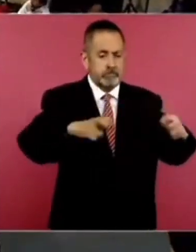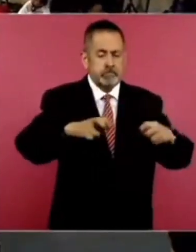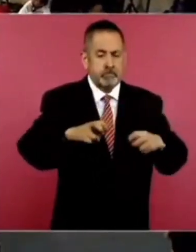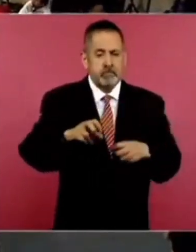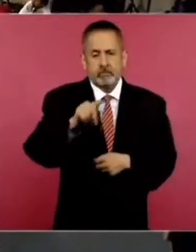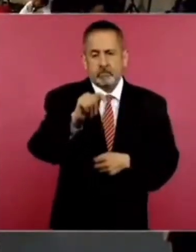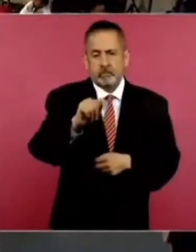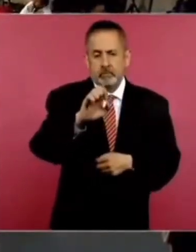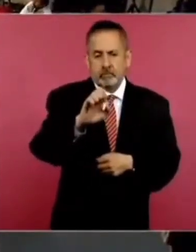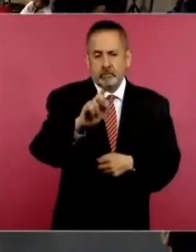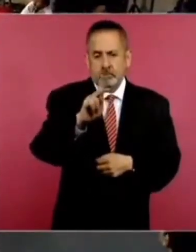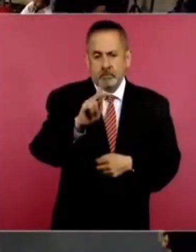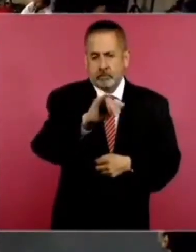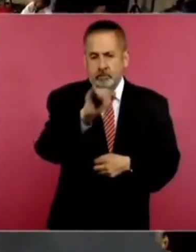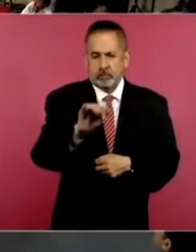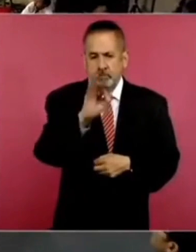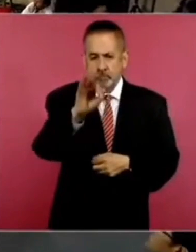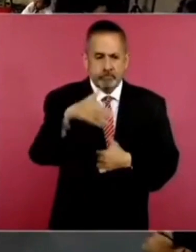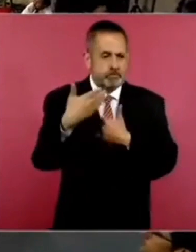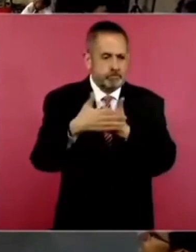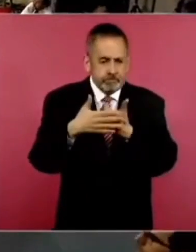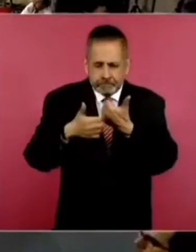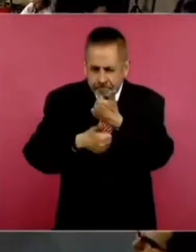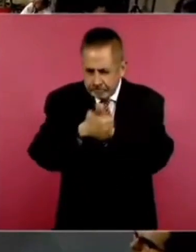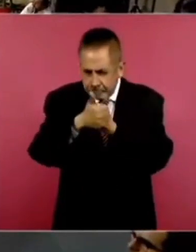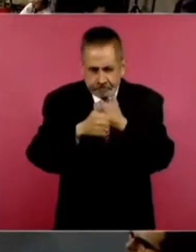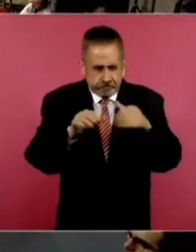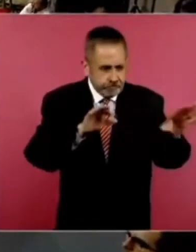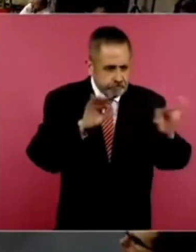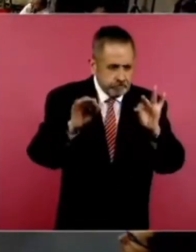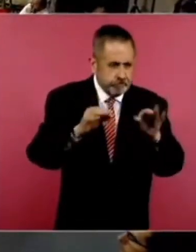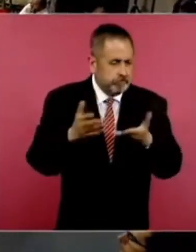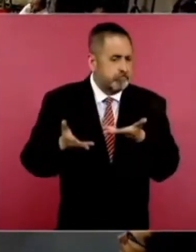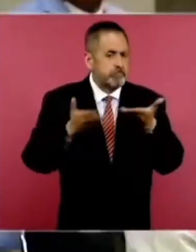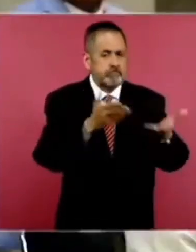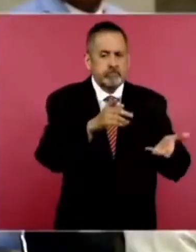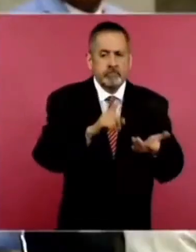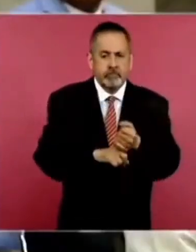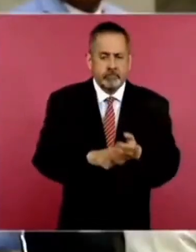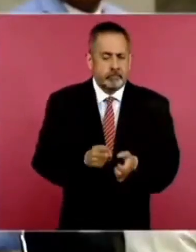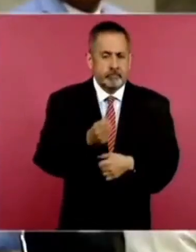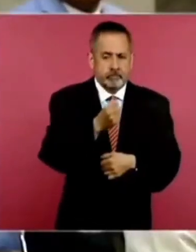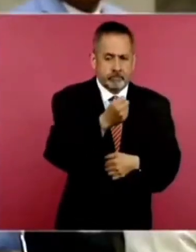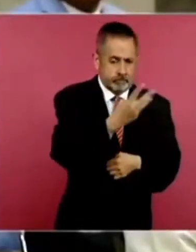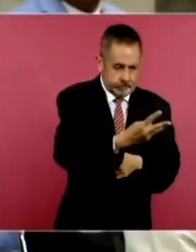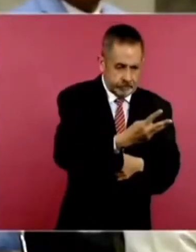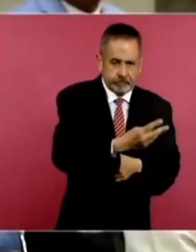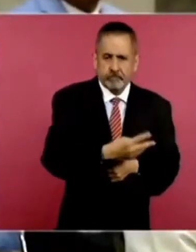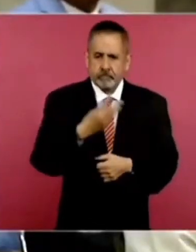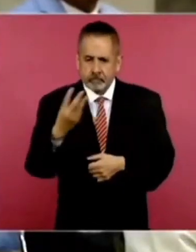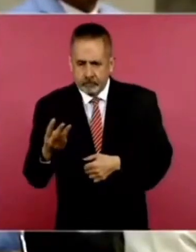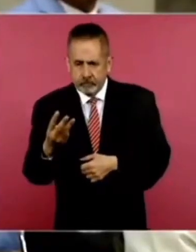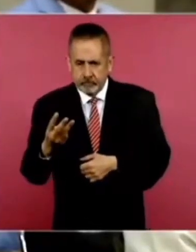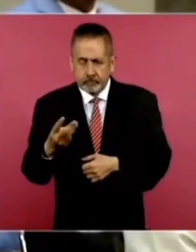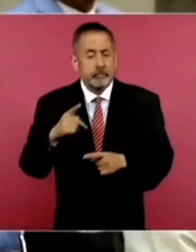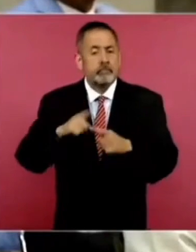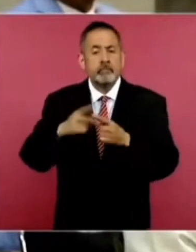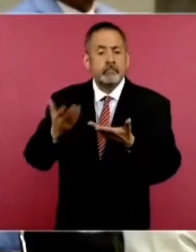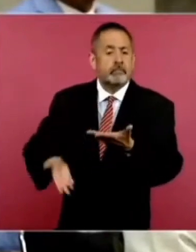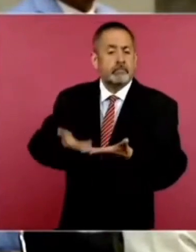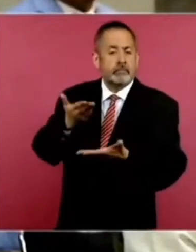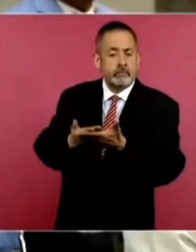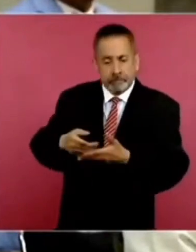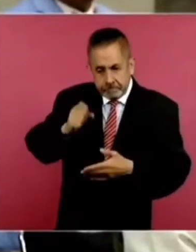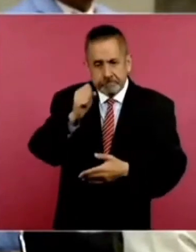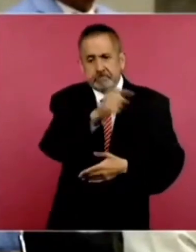Tribunal Electoral del Poder Judicial de la Federación. Estos son a propuesta, las dos ternas, son a propuesta de los ministros